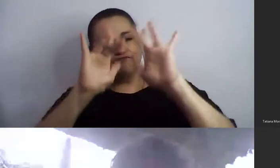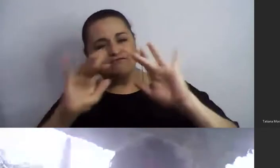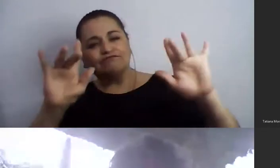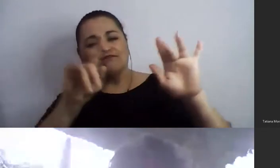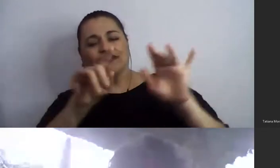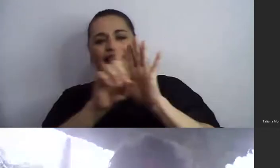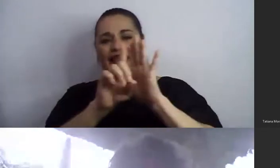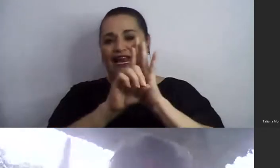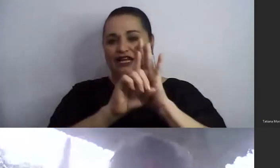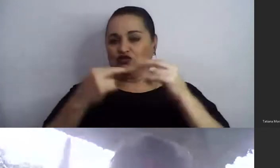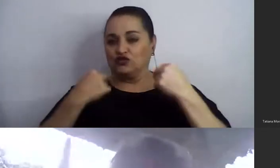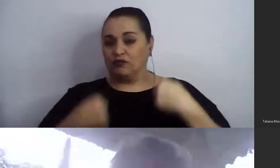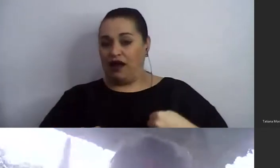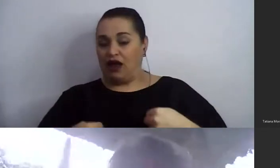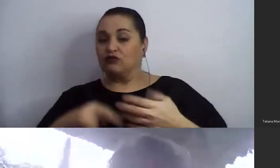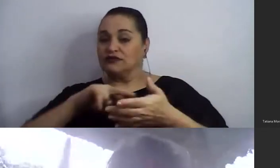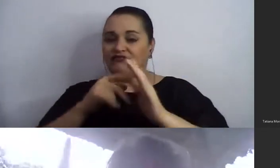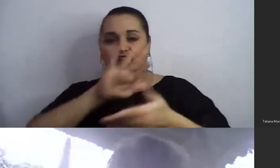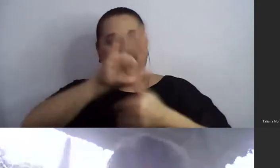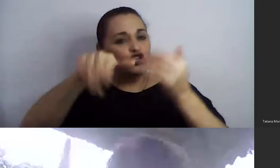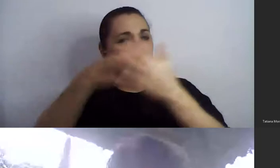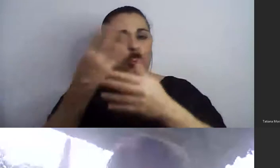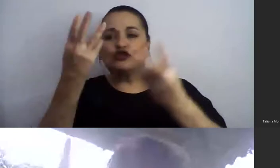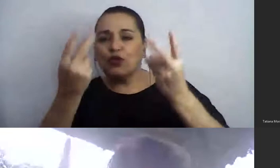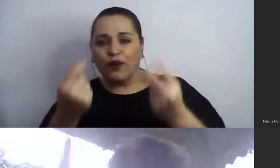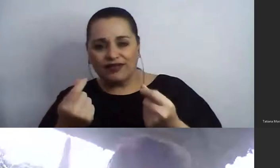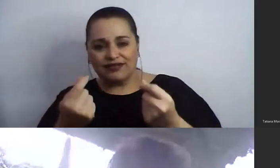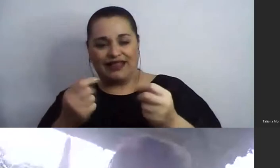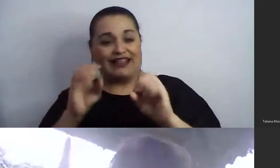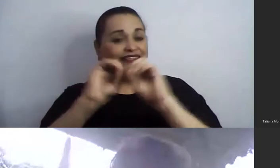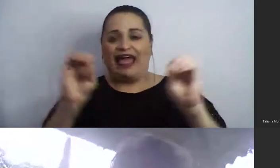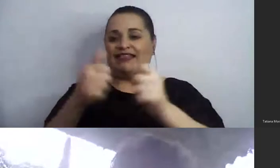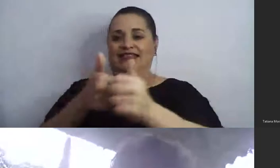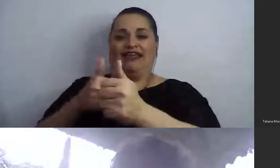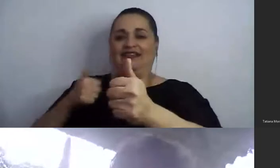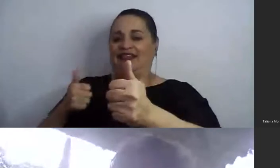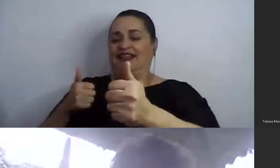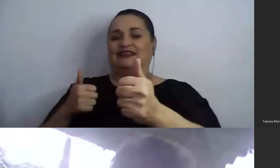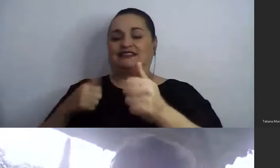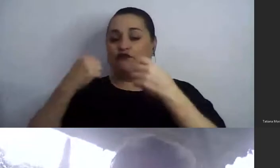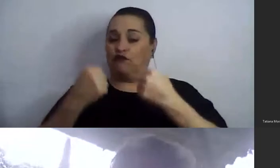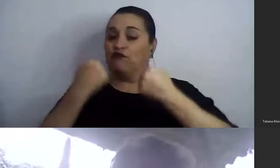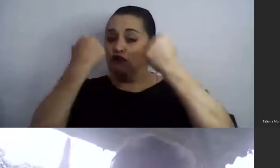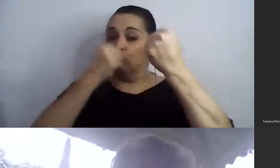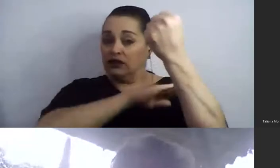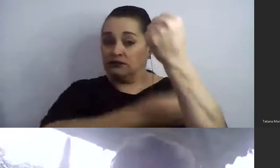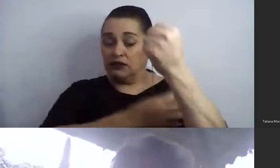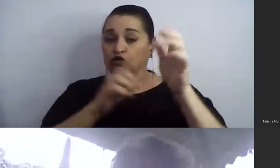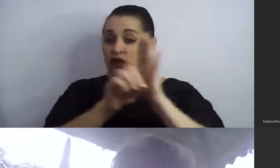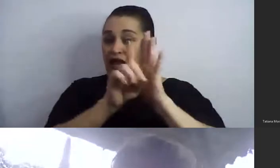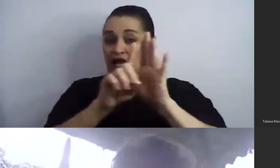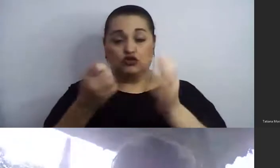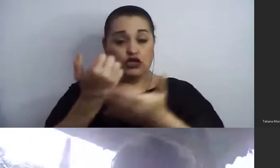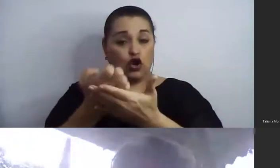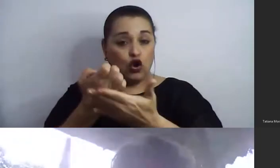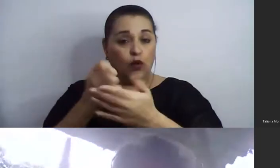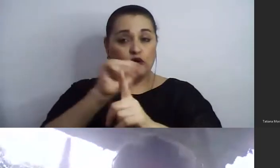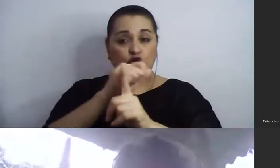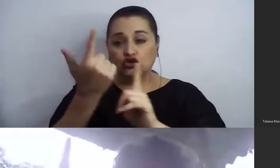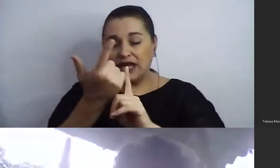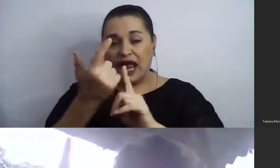humanos hace que todos cuenten y garantiza que nadie se quede atrás el fortalecimiento de los derechos económicos y sociales